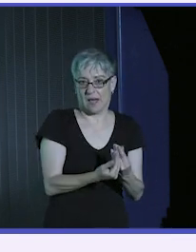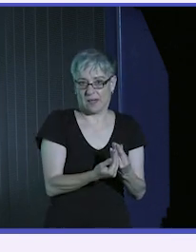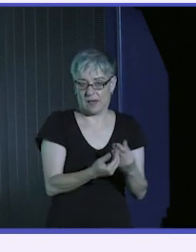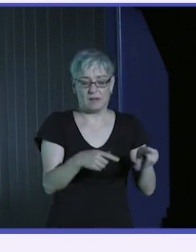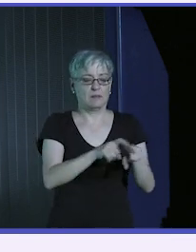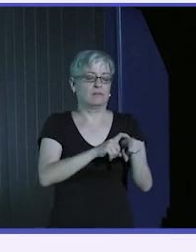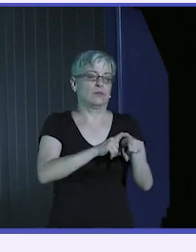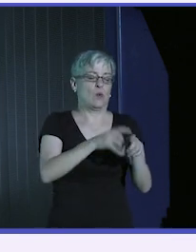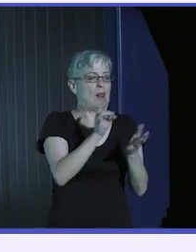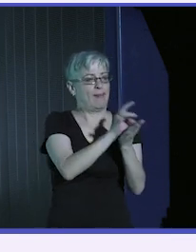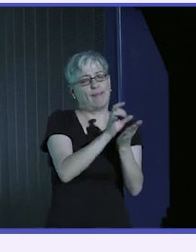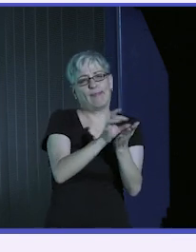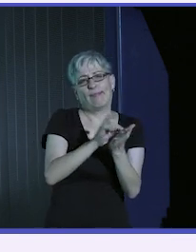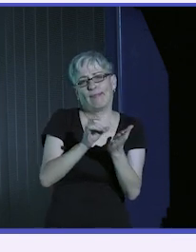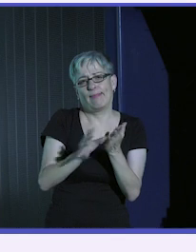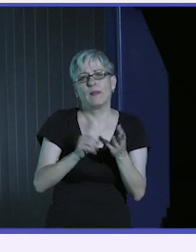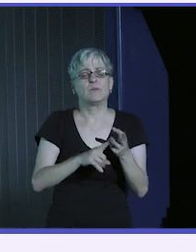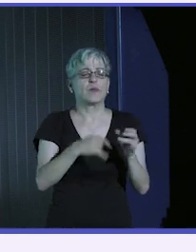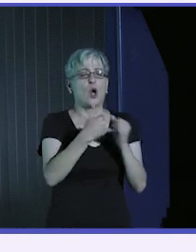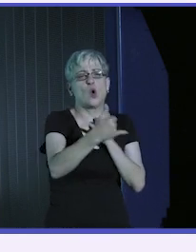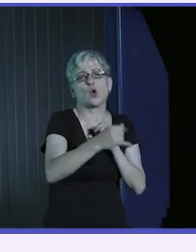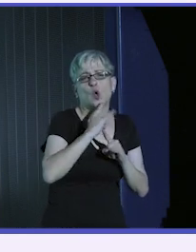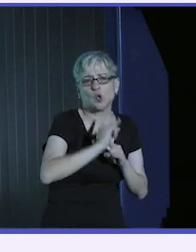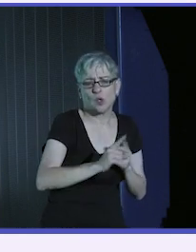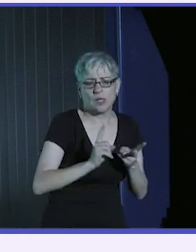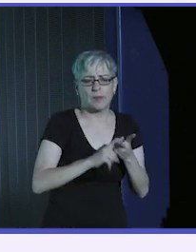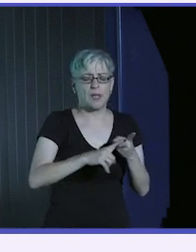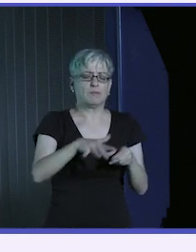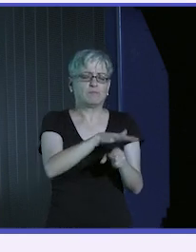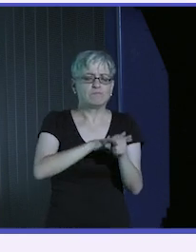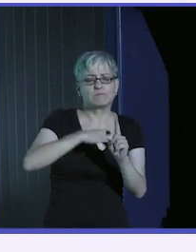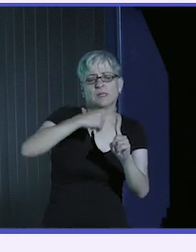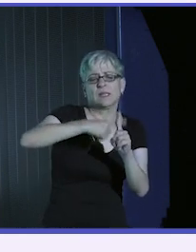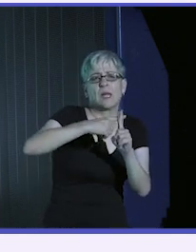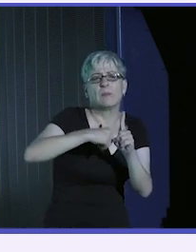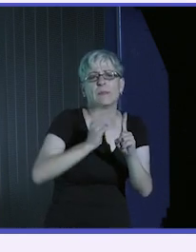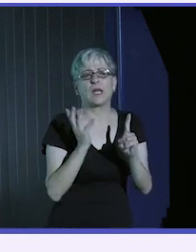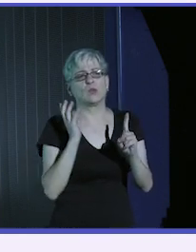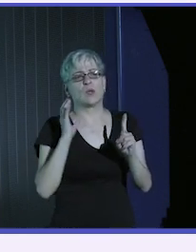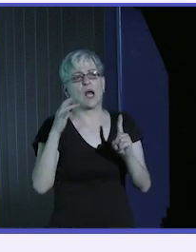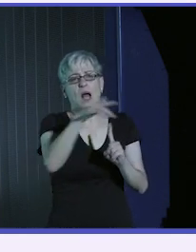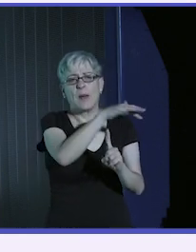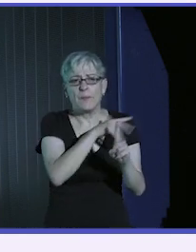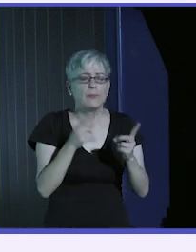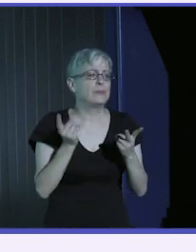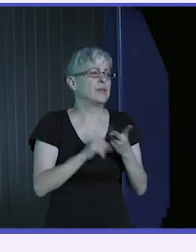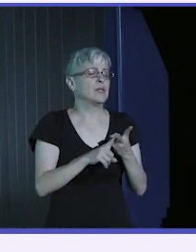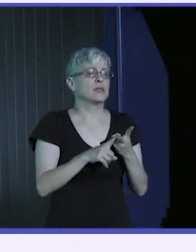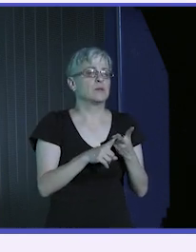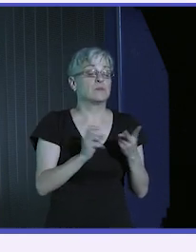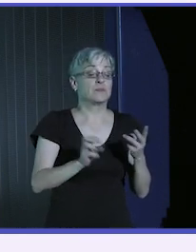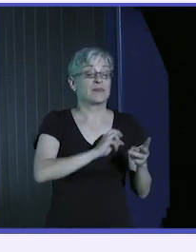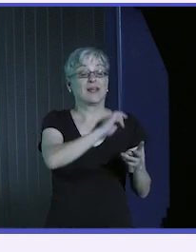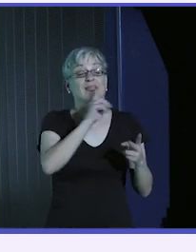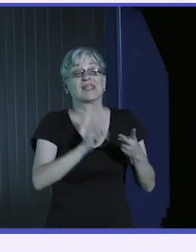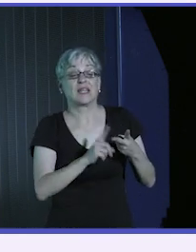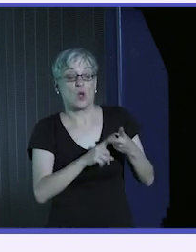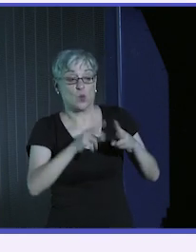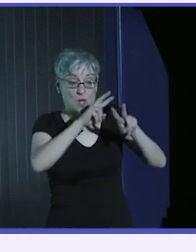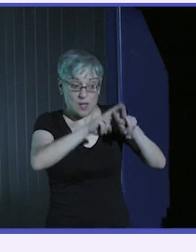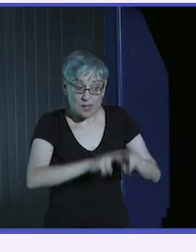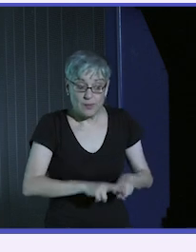de conductividad, de espacio, de trabajar a temperatura ambiente, etc. Y una segunda pasada